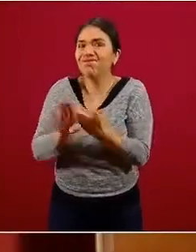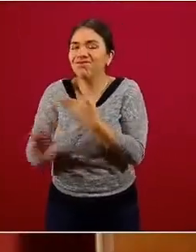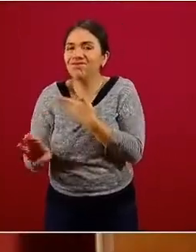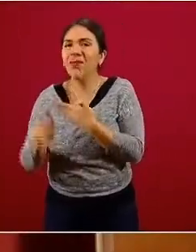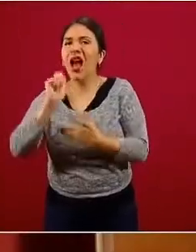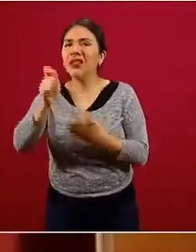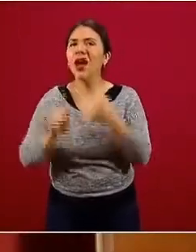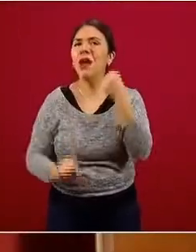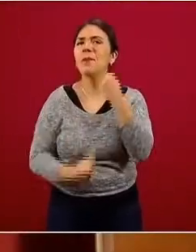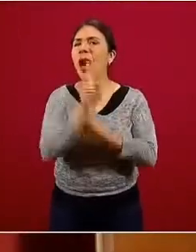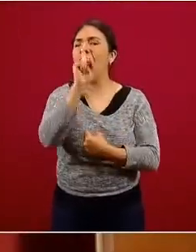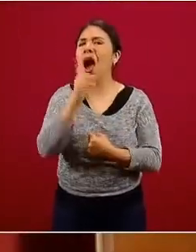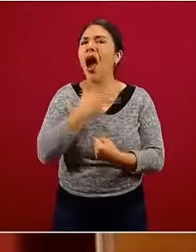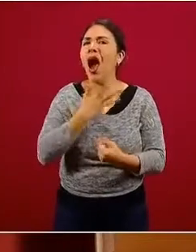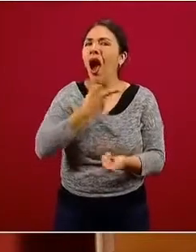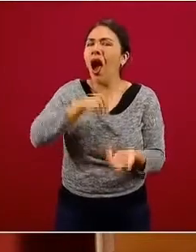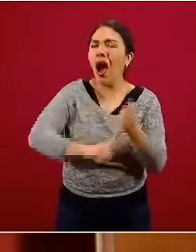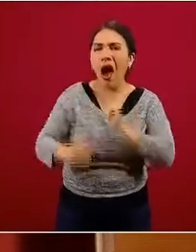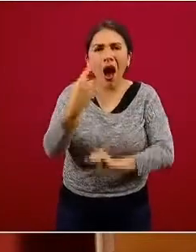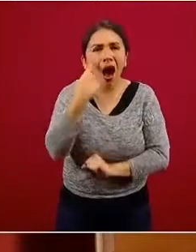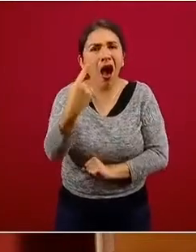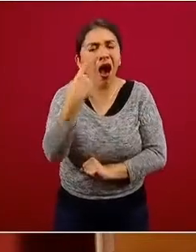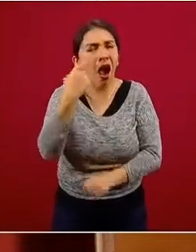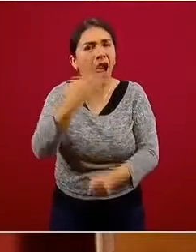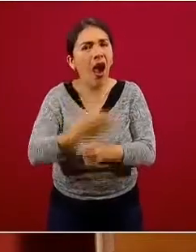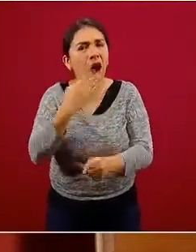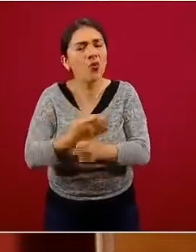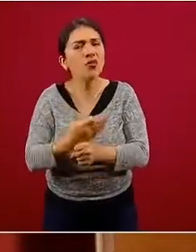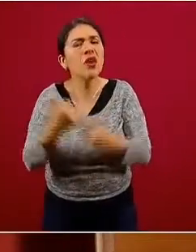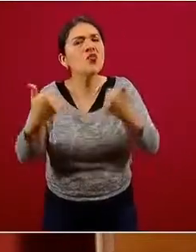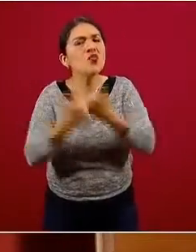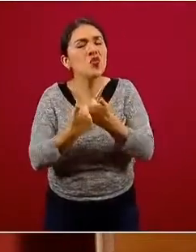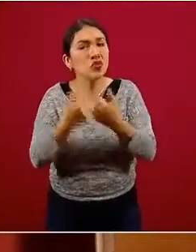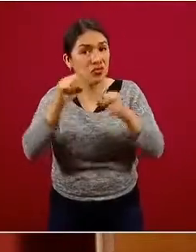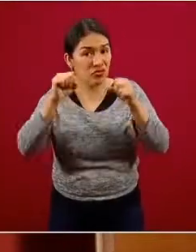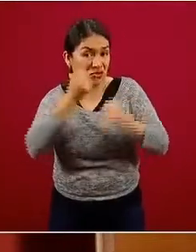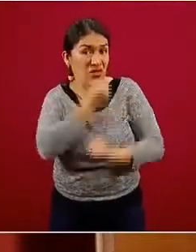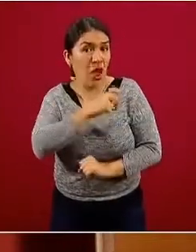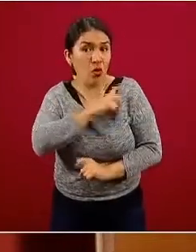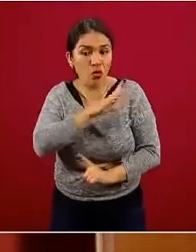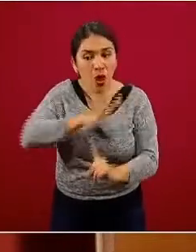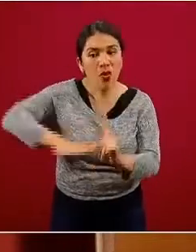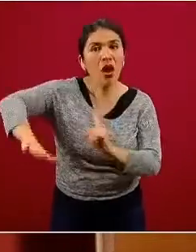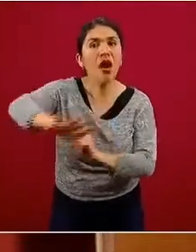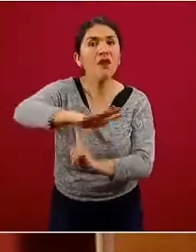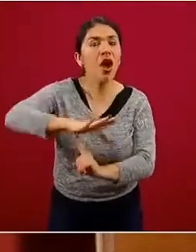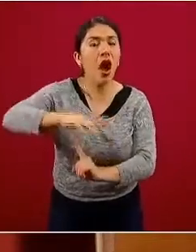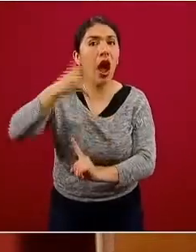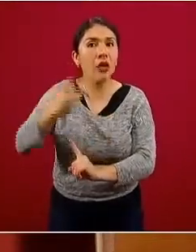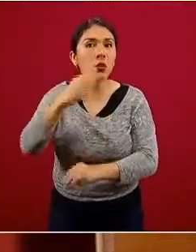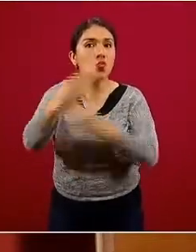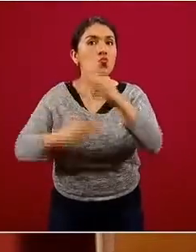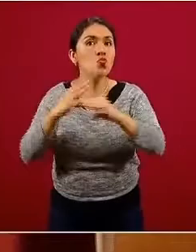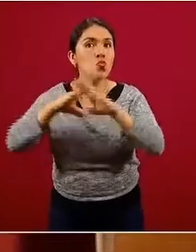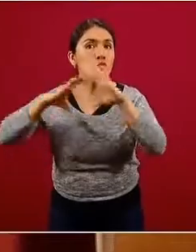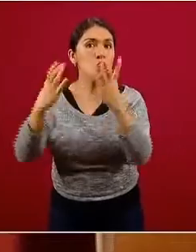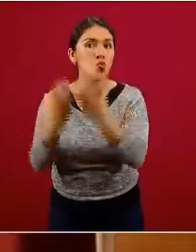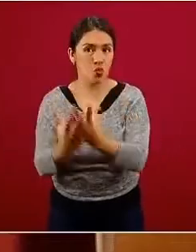de evitar los efectos adversos que estamos viendo sobre la salud ambiental de nuestro